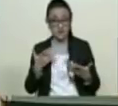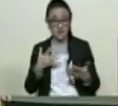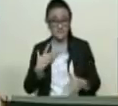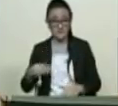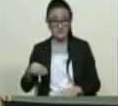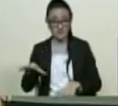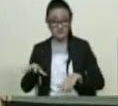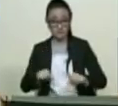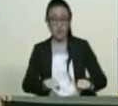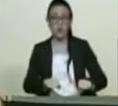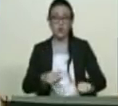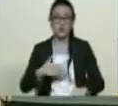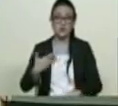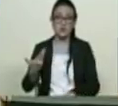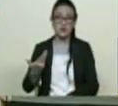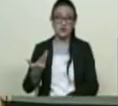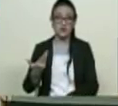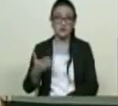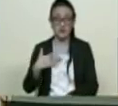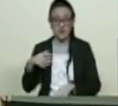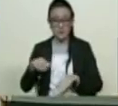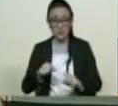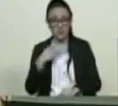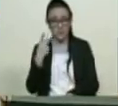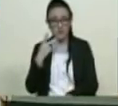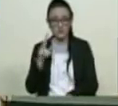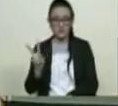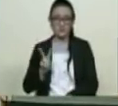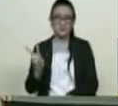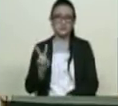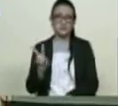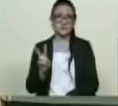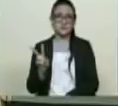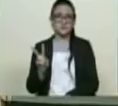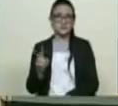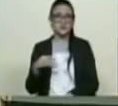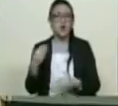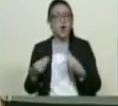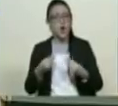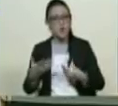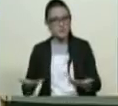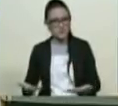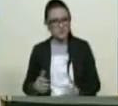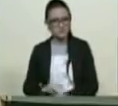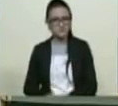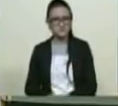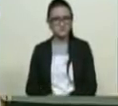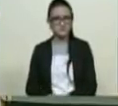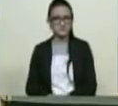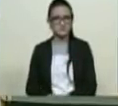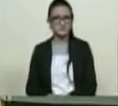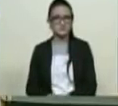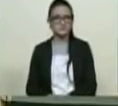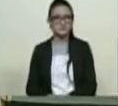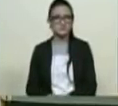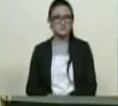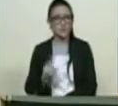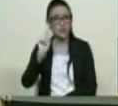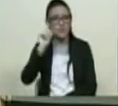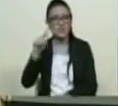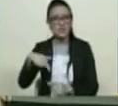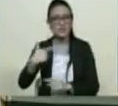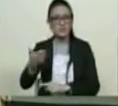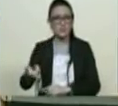presidencia de la República, quieren tomar el poder político en Venezuela. ¿Y cómo lo van a hacer? Un día después,